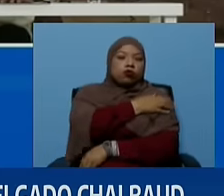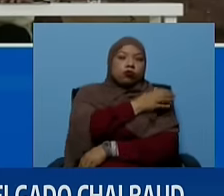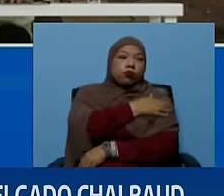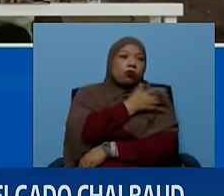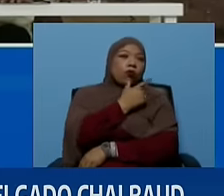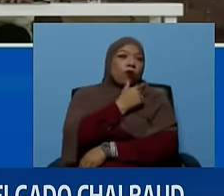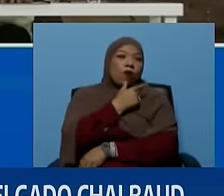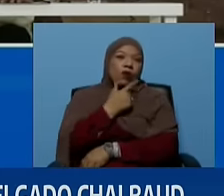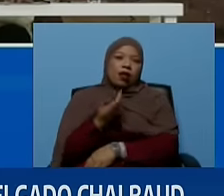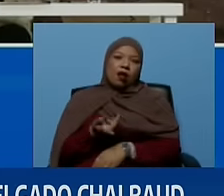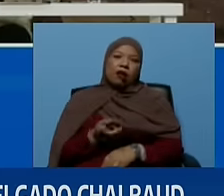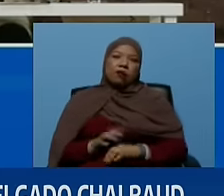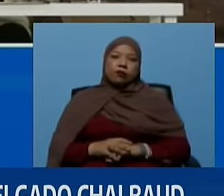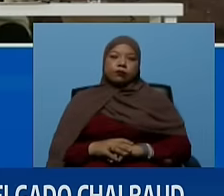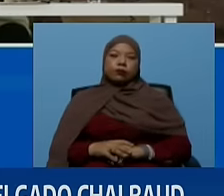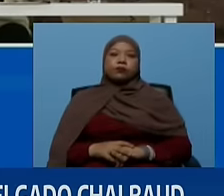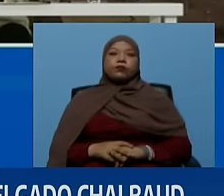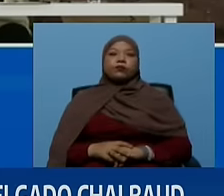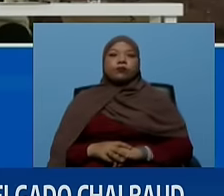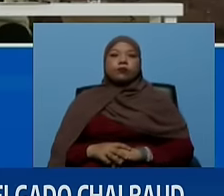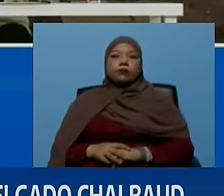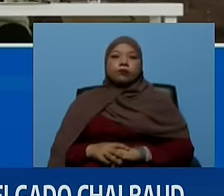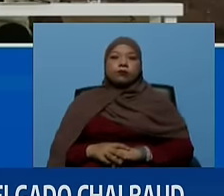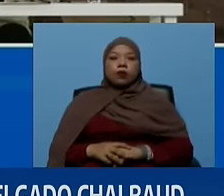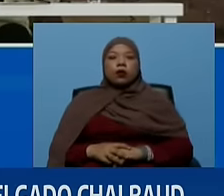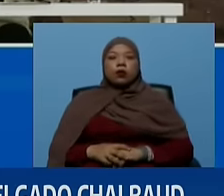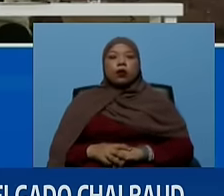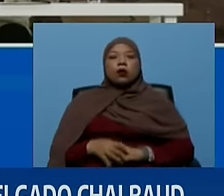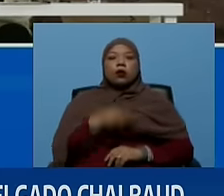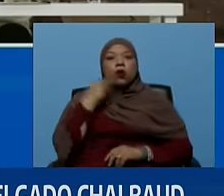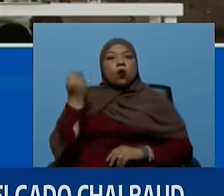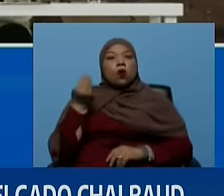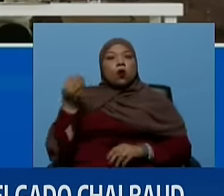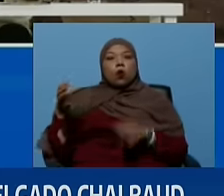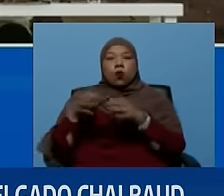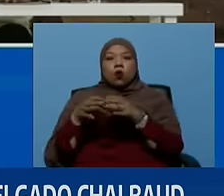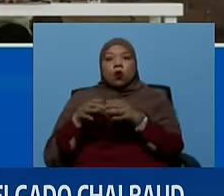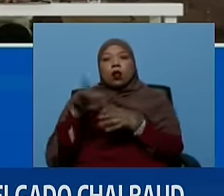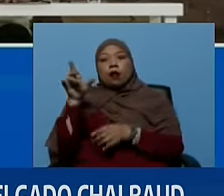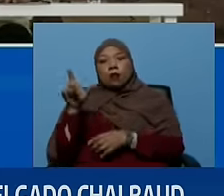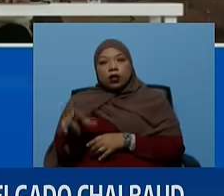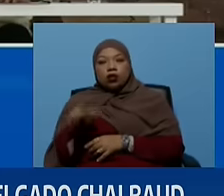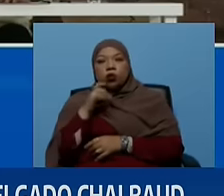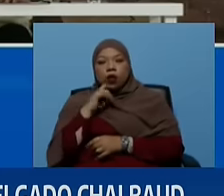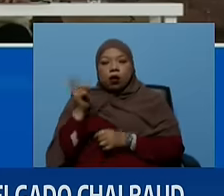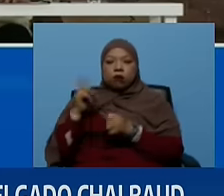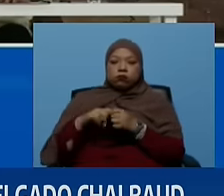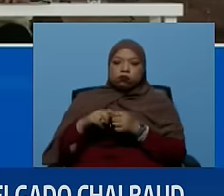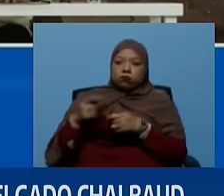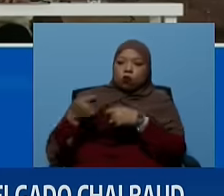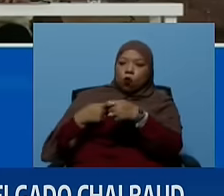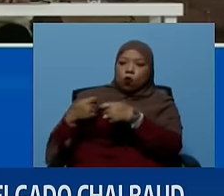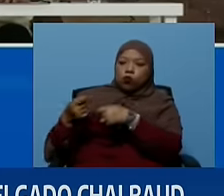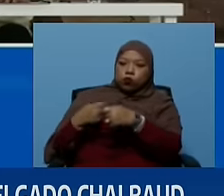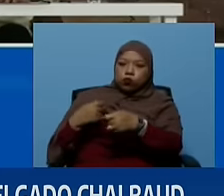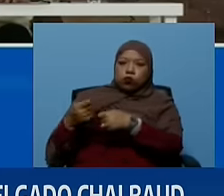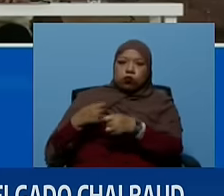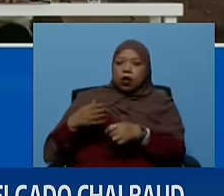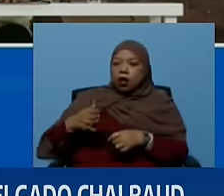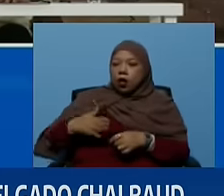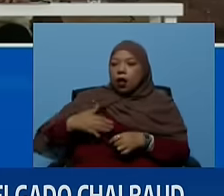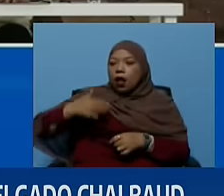nadie Luego dentro de la junta de gobierno apareció Carlos delgado chalvo y empezó a coordinar con los Países